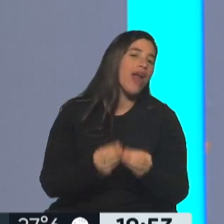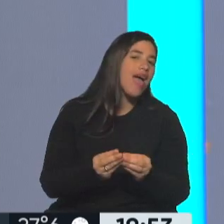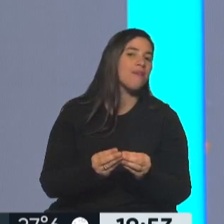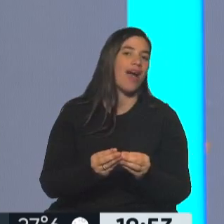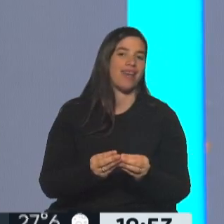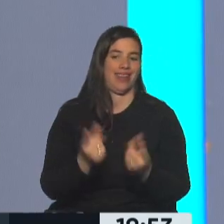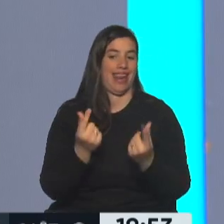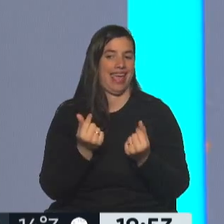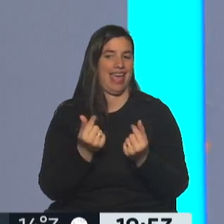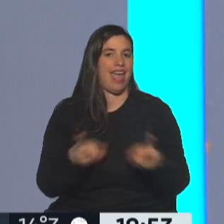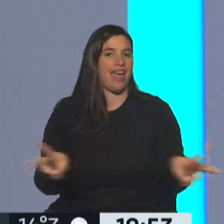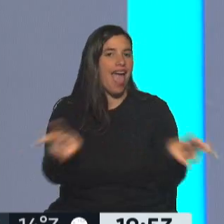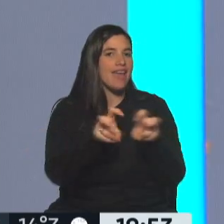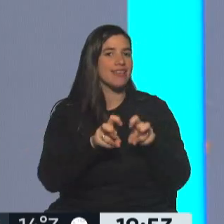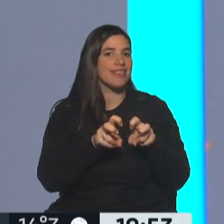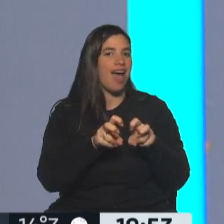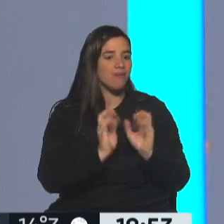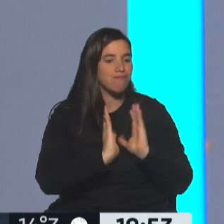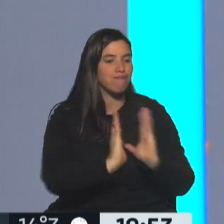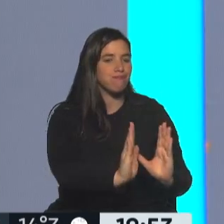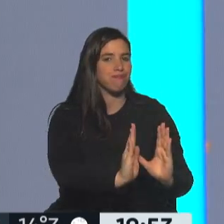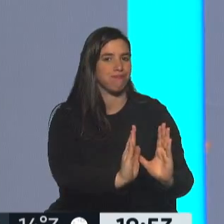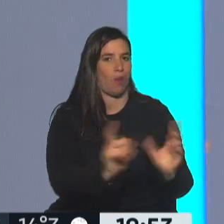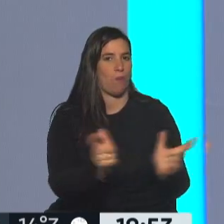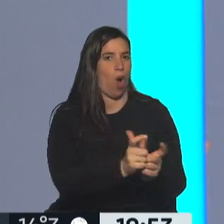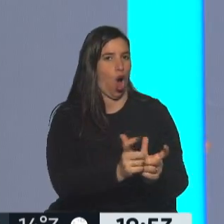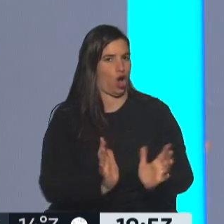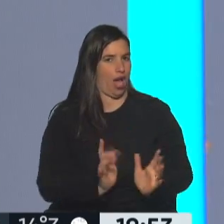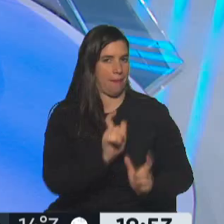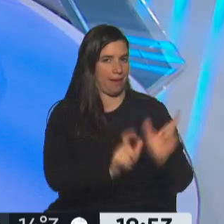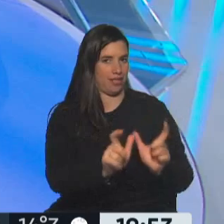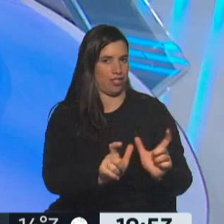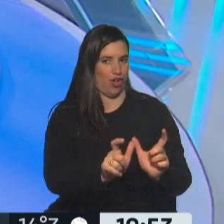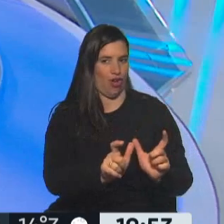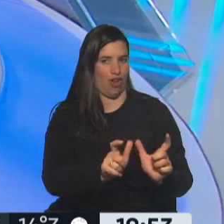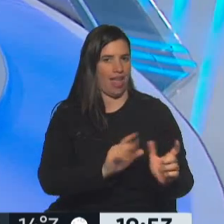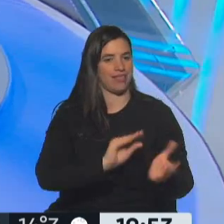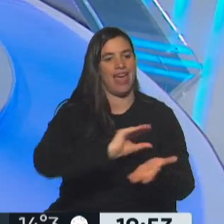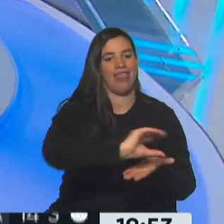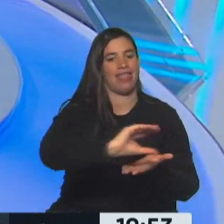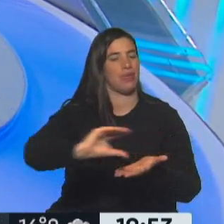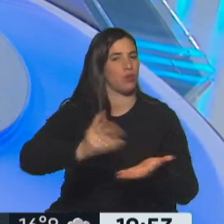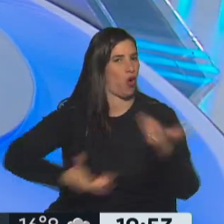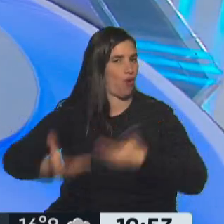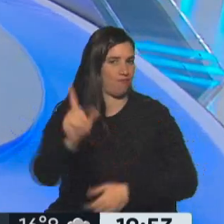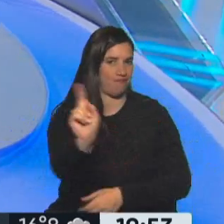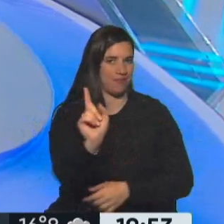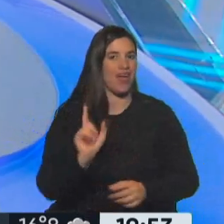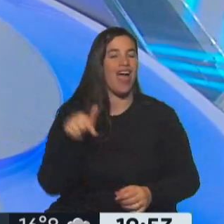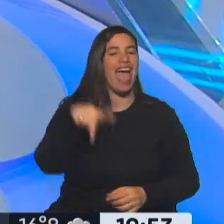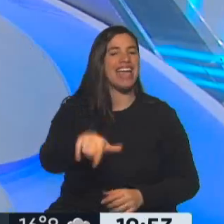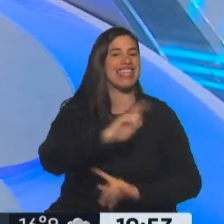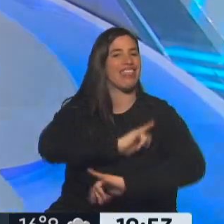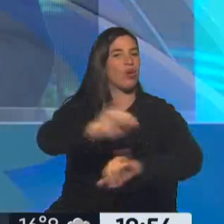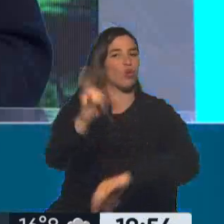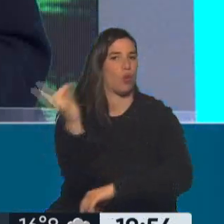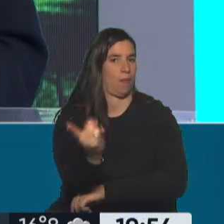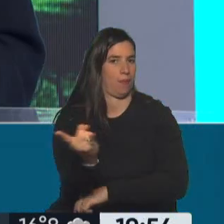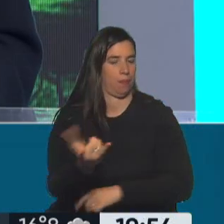política, hubo un impuesto a las grandes fortunas. Por única vez. Sí, pero escucha, en un país de 47 millones de habitantes